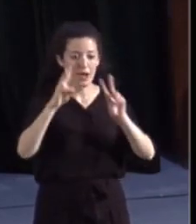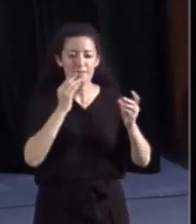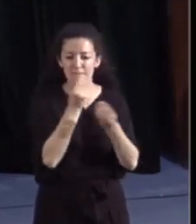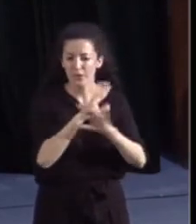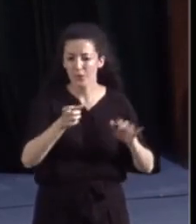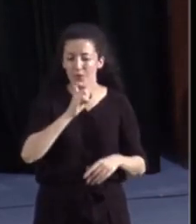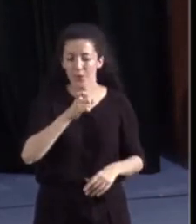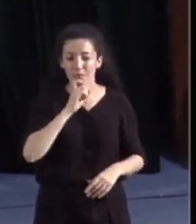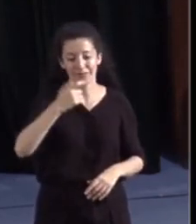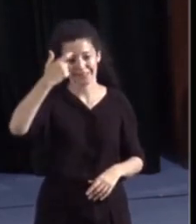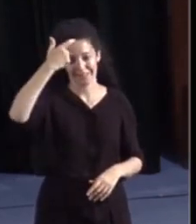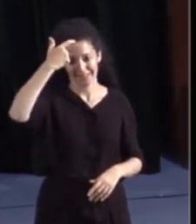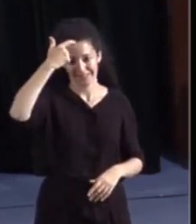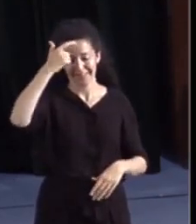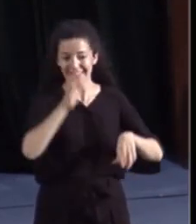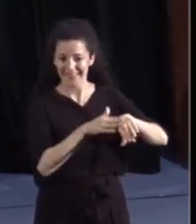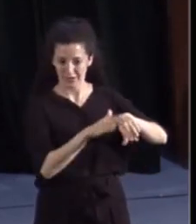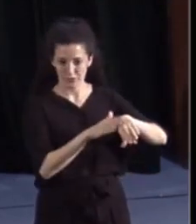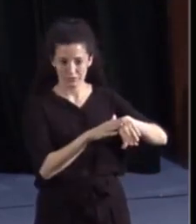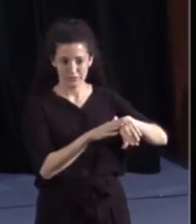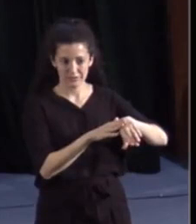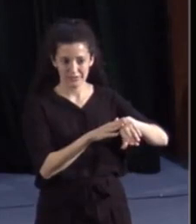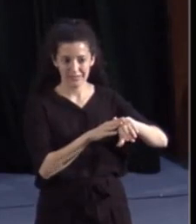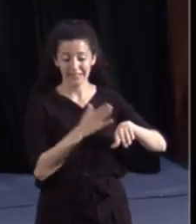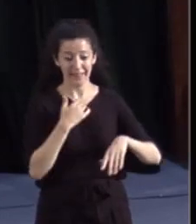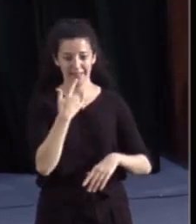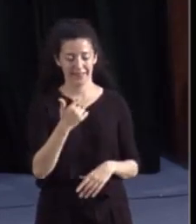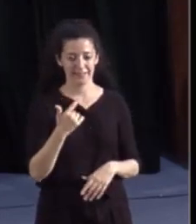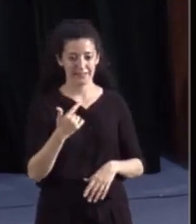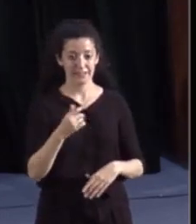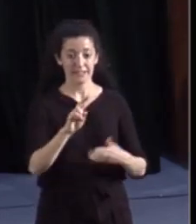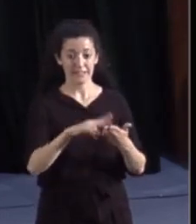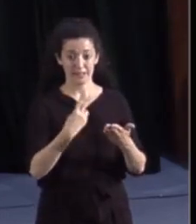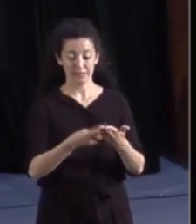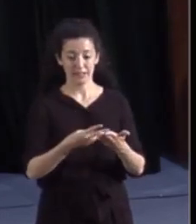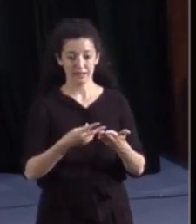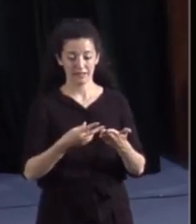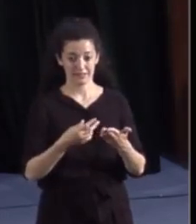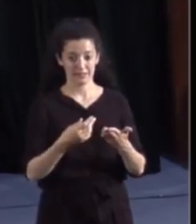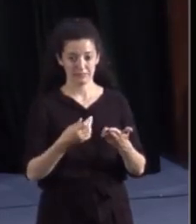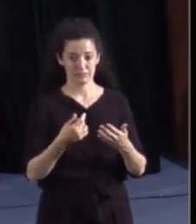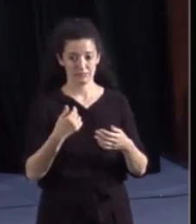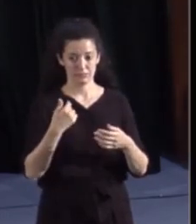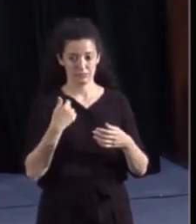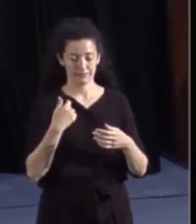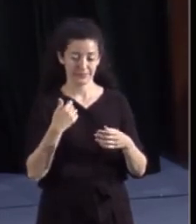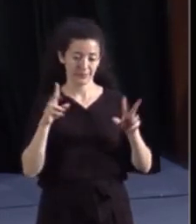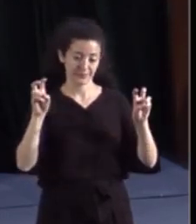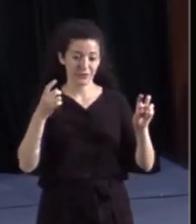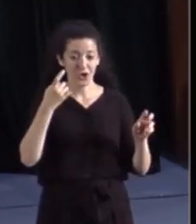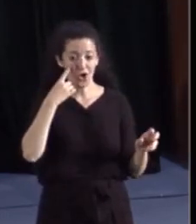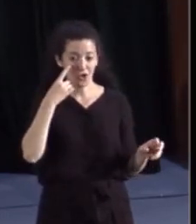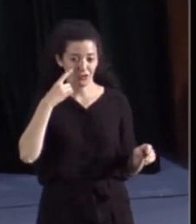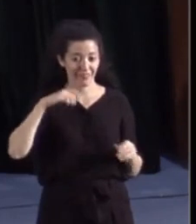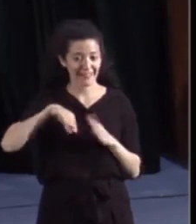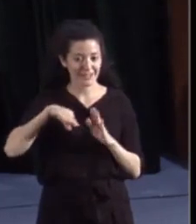izquierdo. Entonces, yo estoy mirando a la intérprete, pero mi ojo derecho, que es el bueno, está